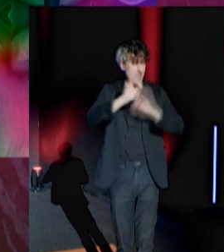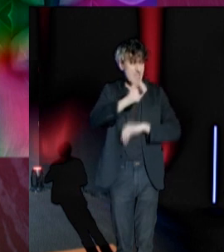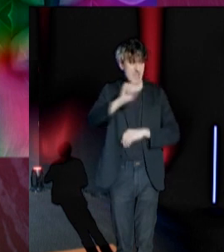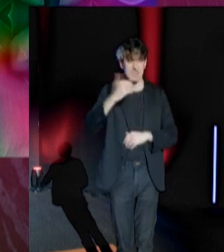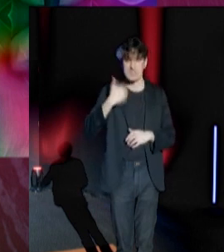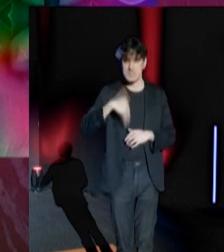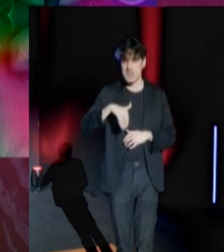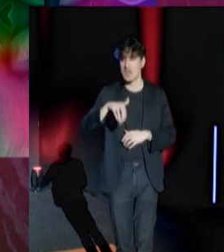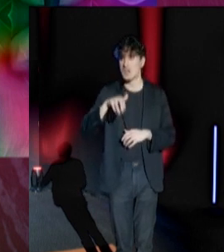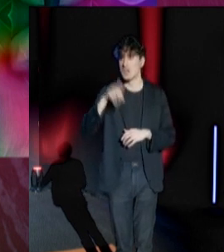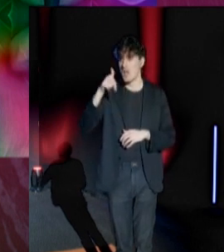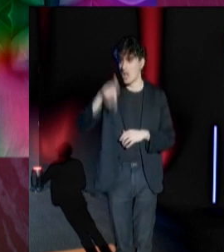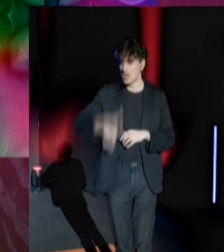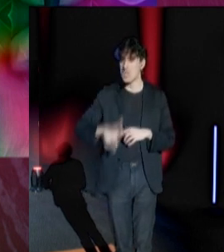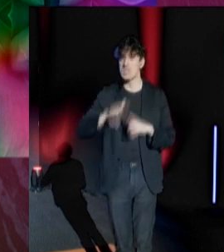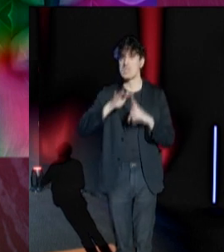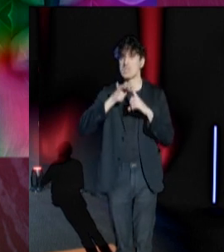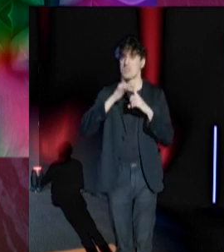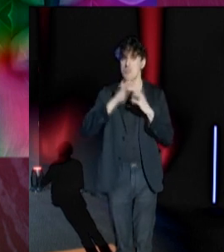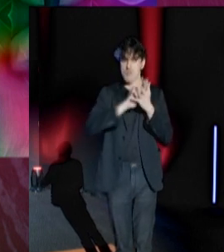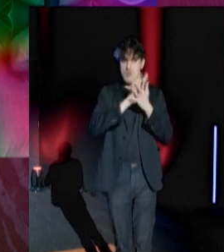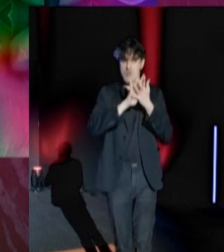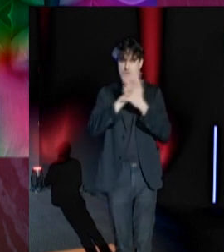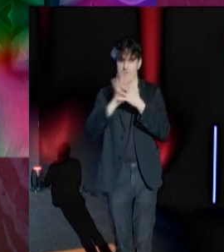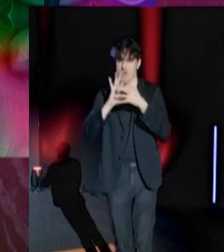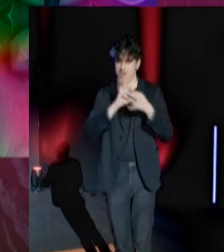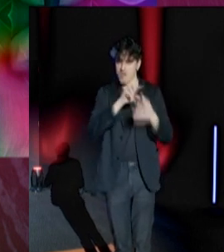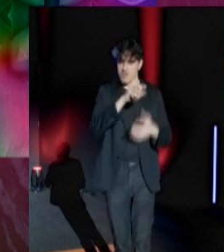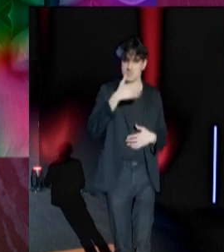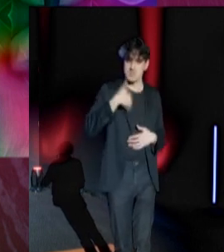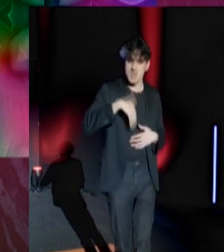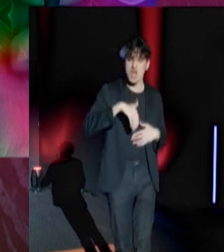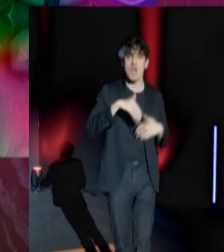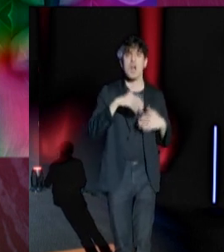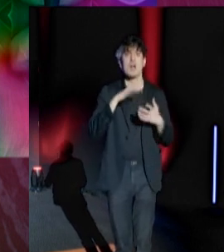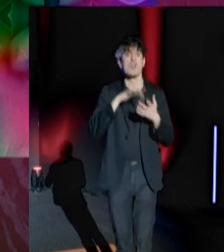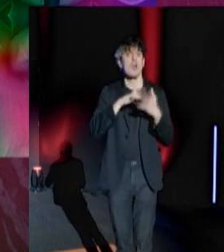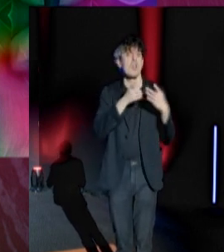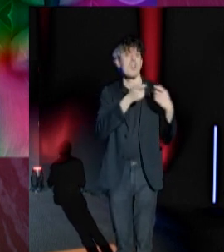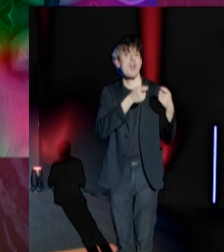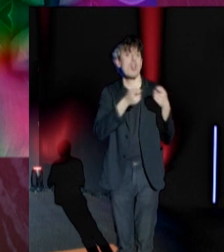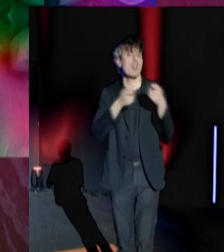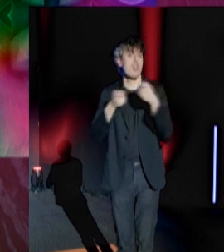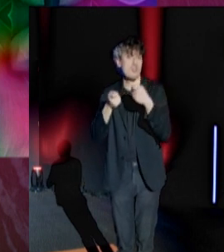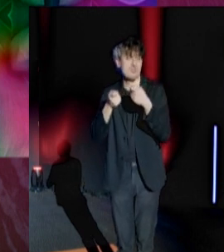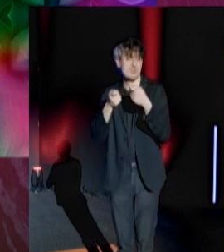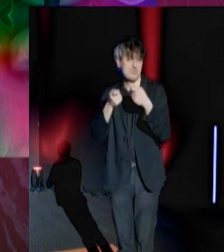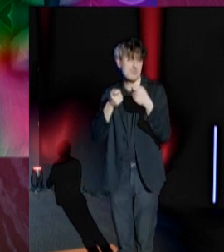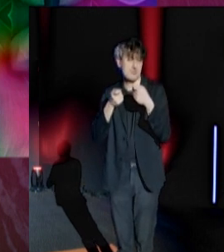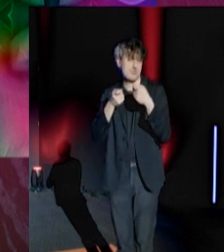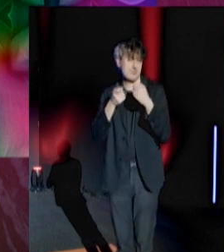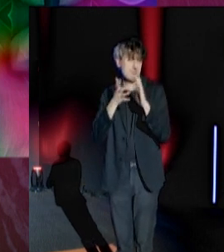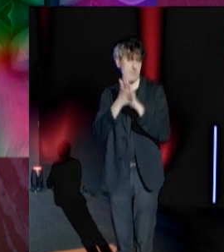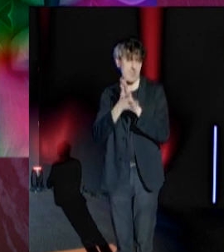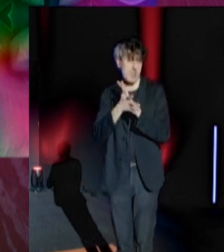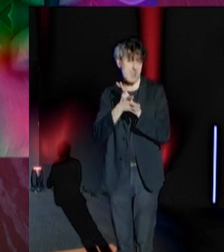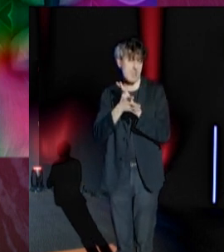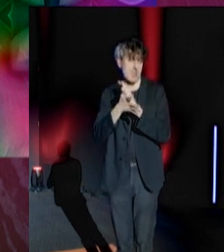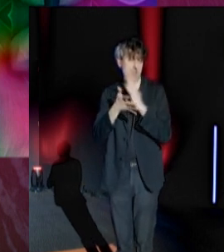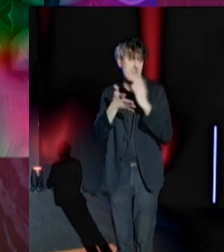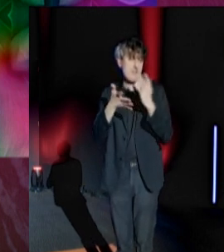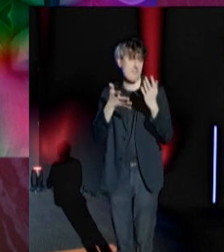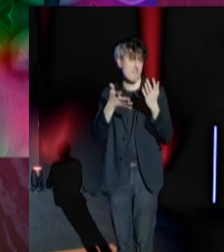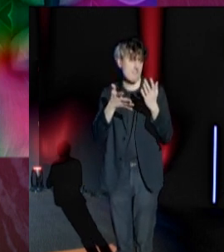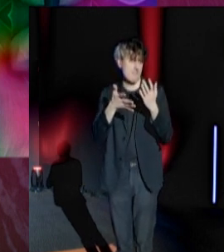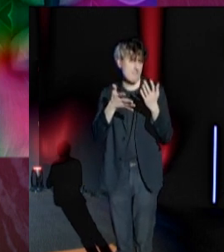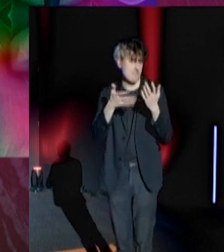visto casos aquí la magia está cuando negocio está en la mesa es decir no se trata de un de un grupo si quieres